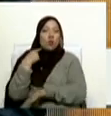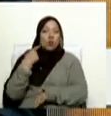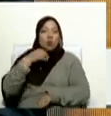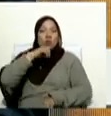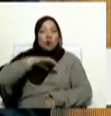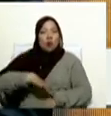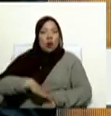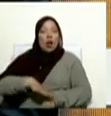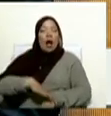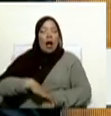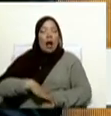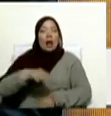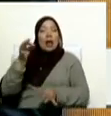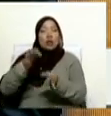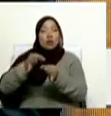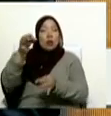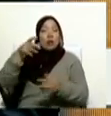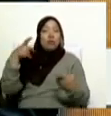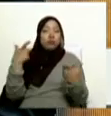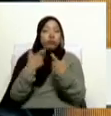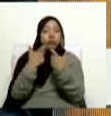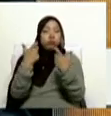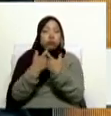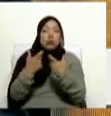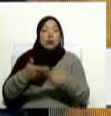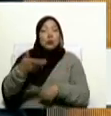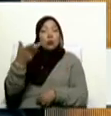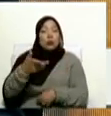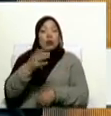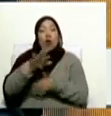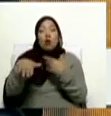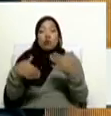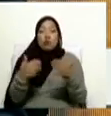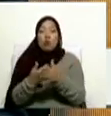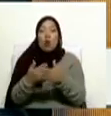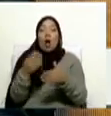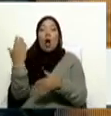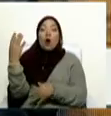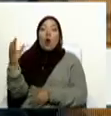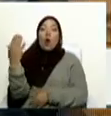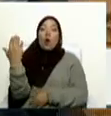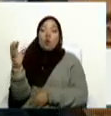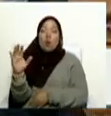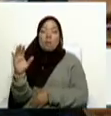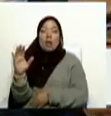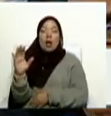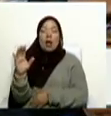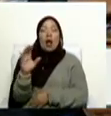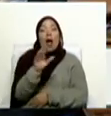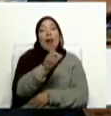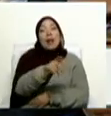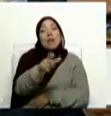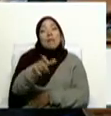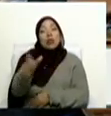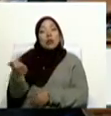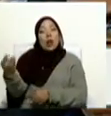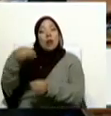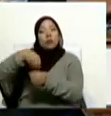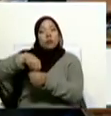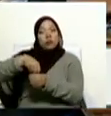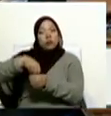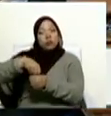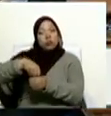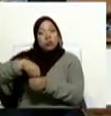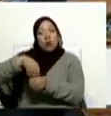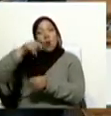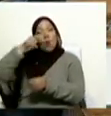la suerte de la guerra ha verificado este enlace tan anhelado por todos los colombianos de hecho estamos incorporados estos